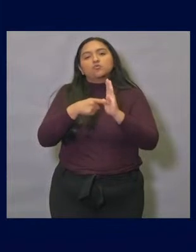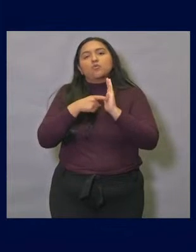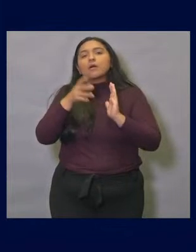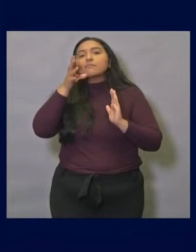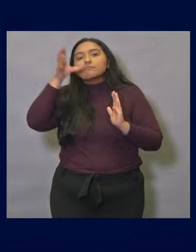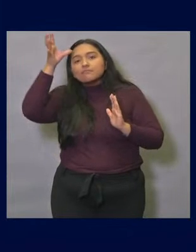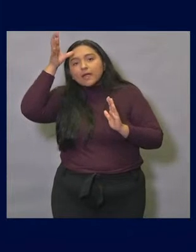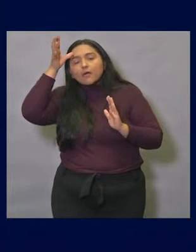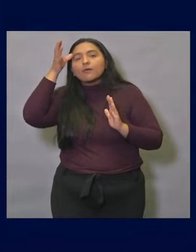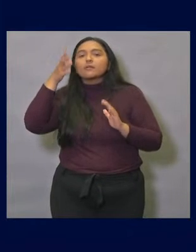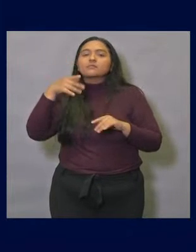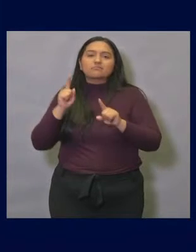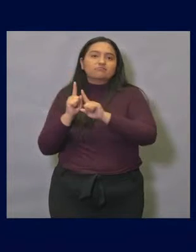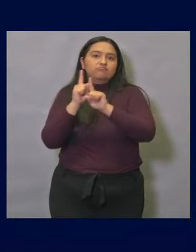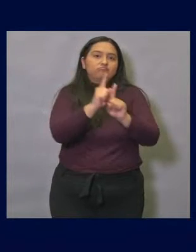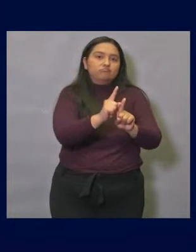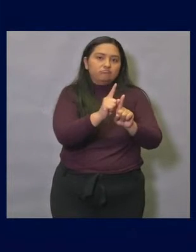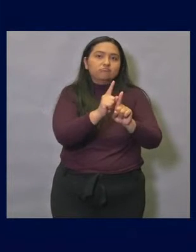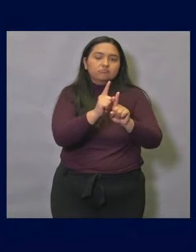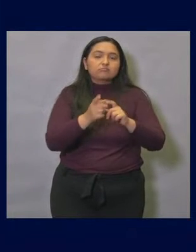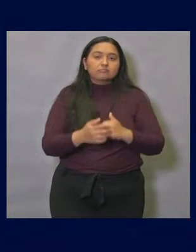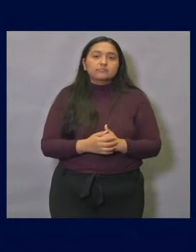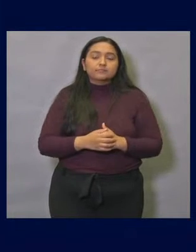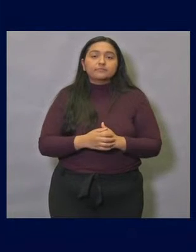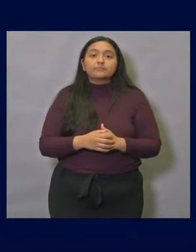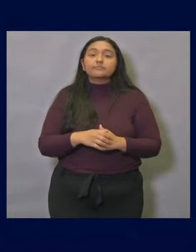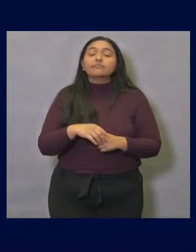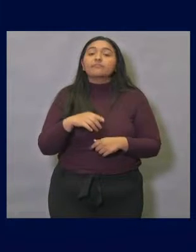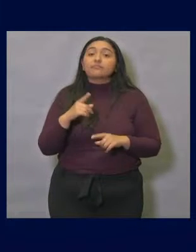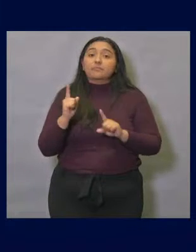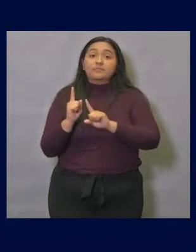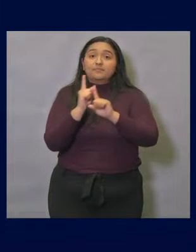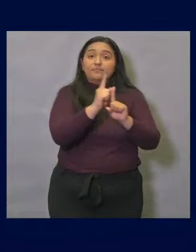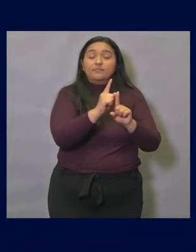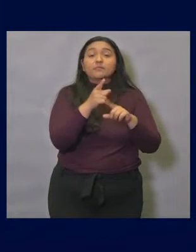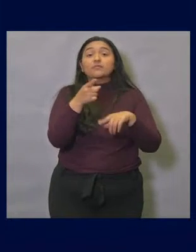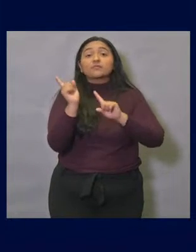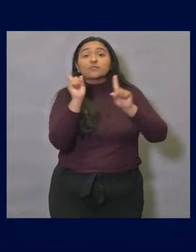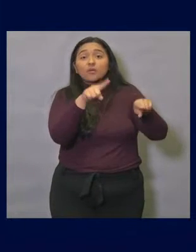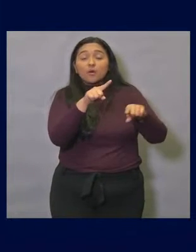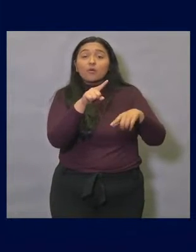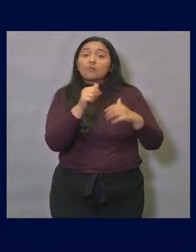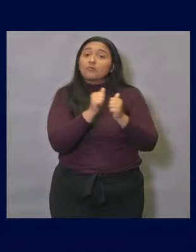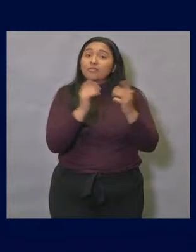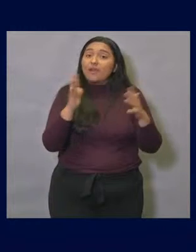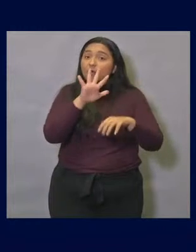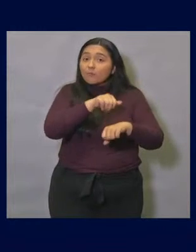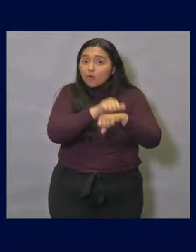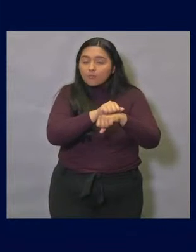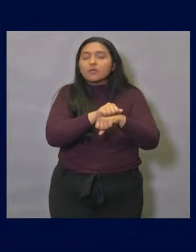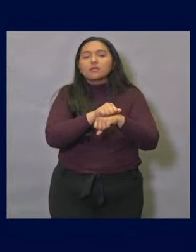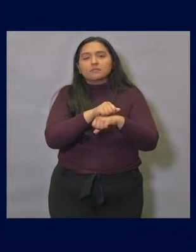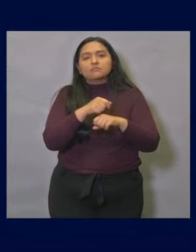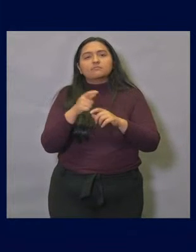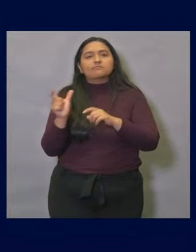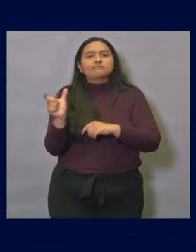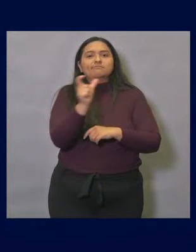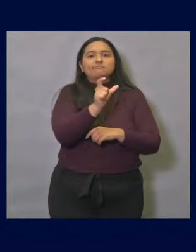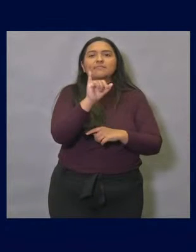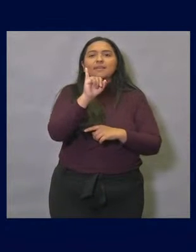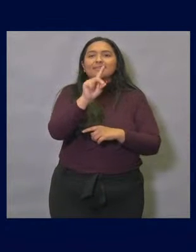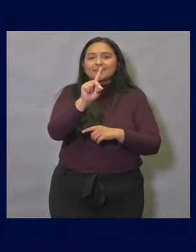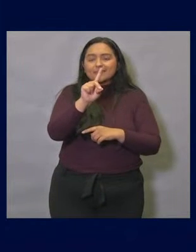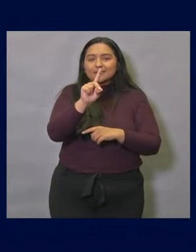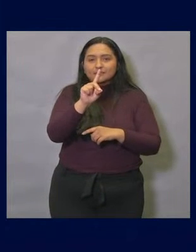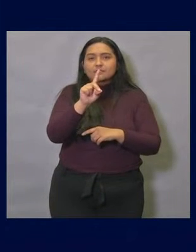tutor. Cuando venga sin una cita previamente programada, debe traer una identificación con foto